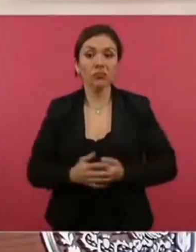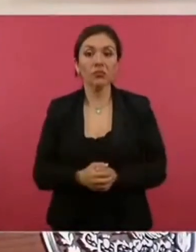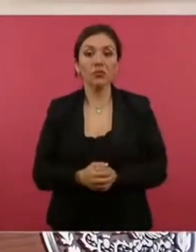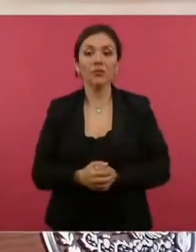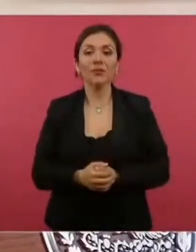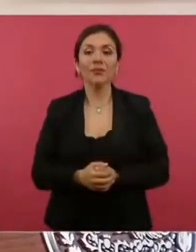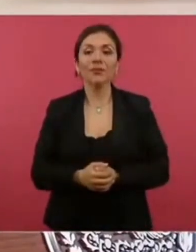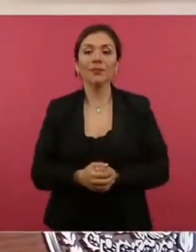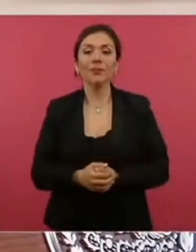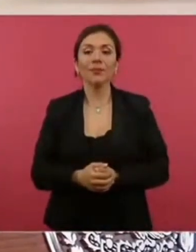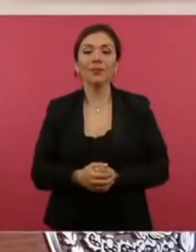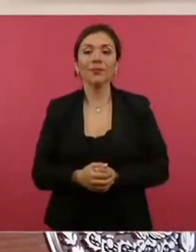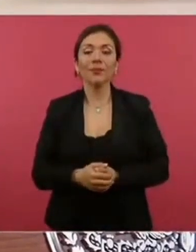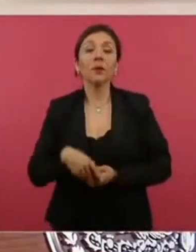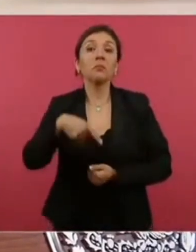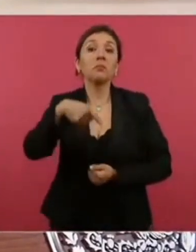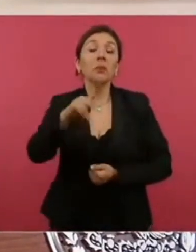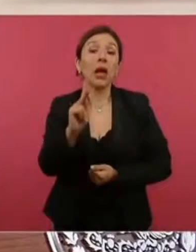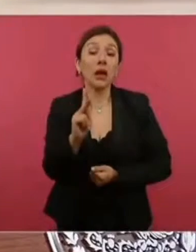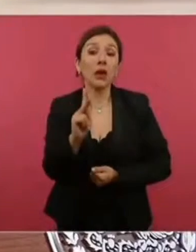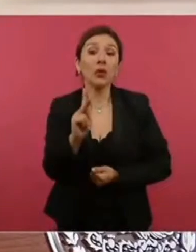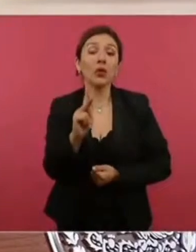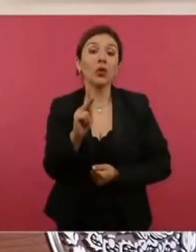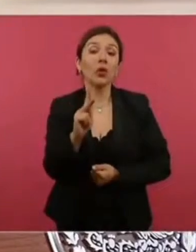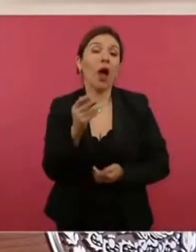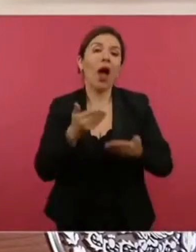Pero ya no podemos, hablando